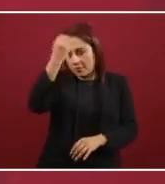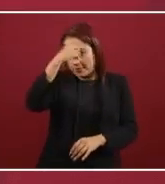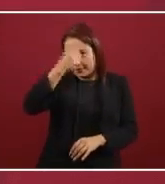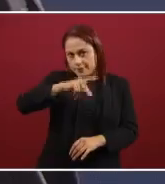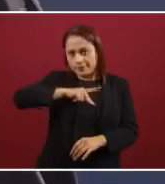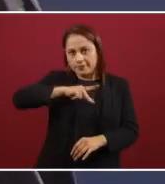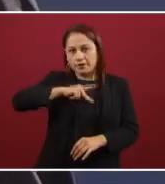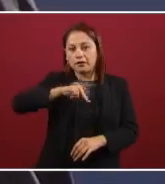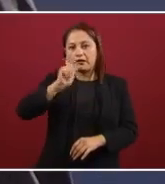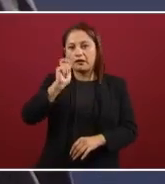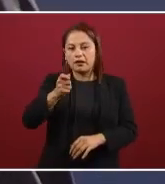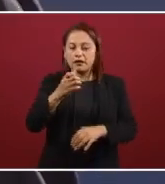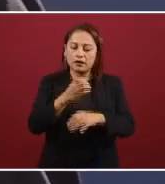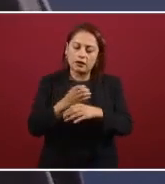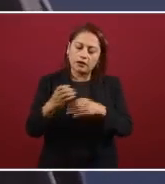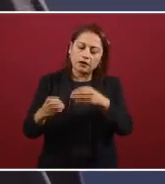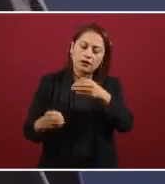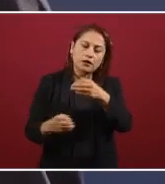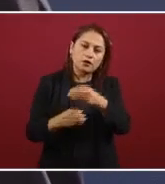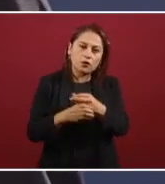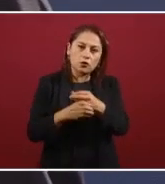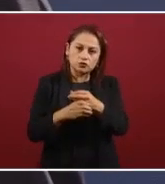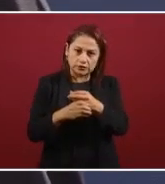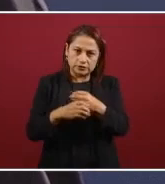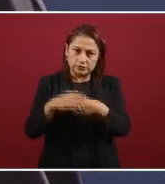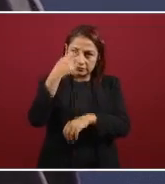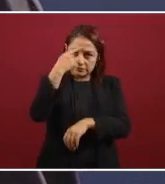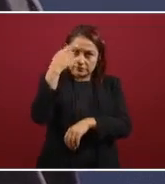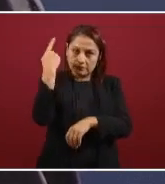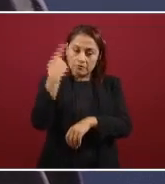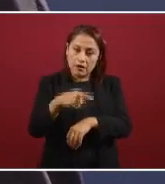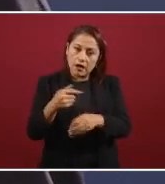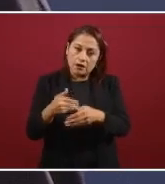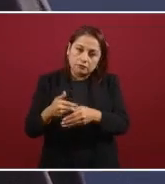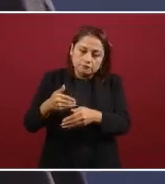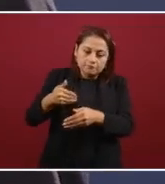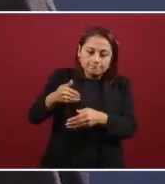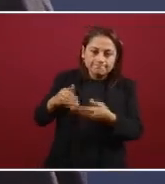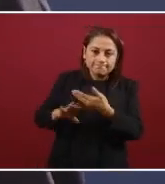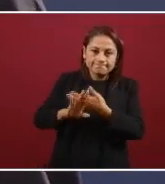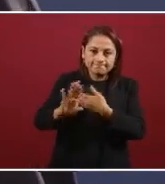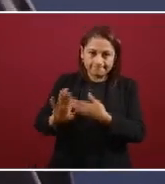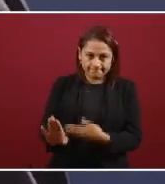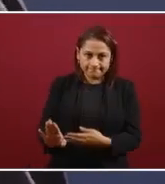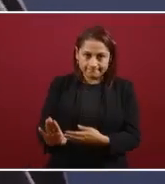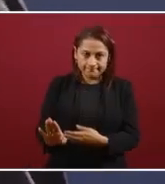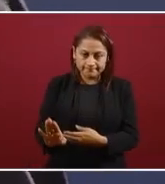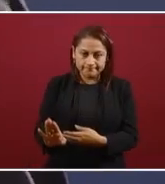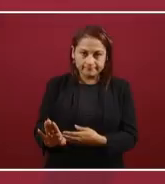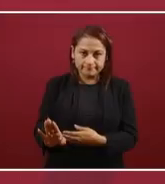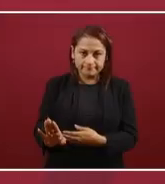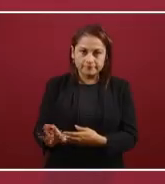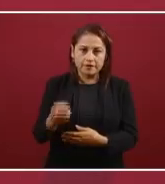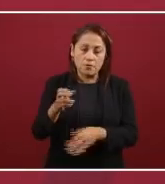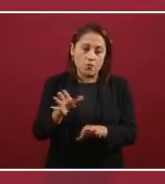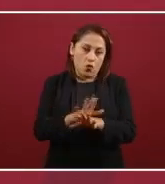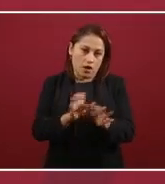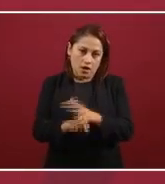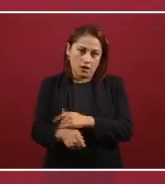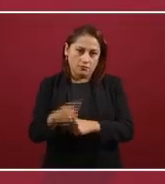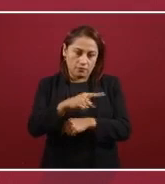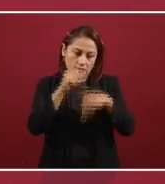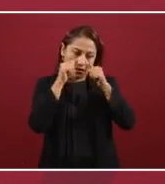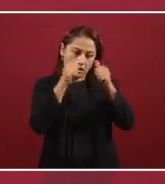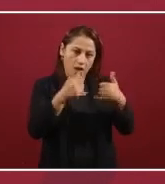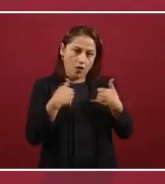prevención, y ahí incluyo el que te atienda a los jóvenes, que tengan opciones, que